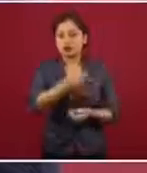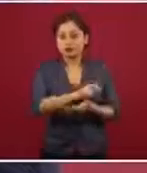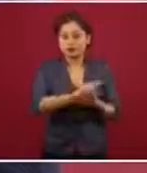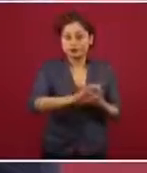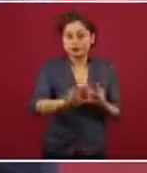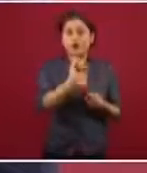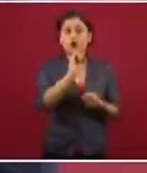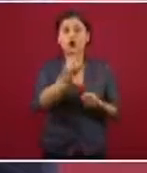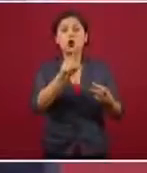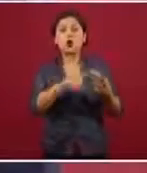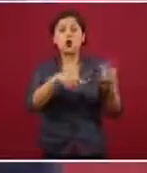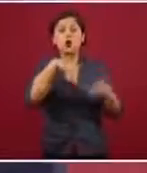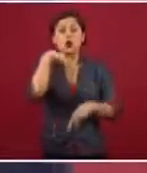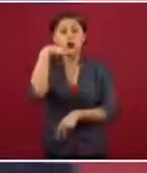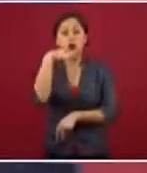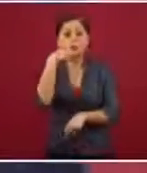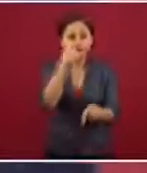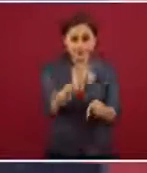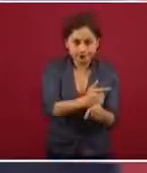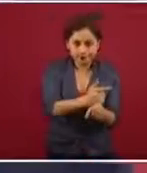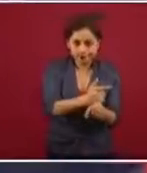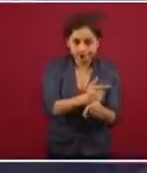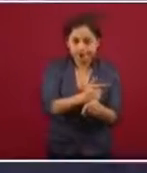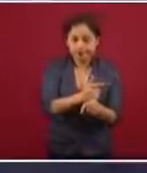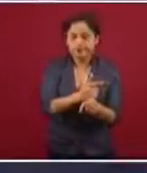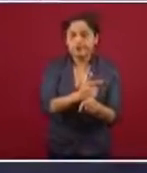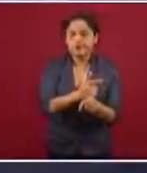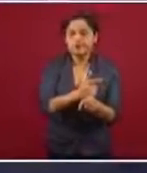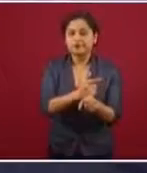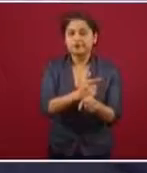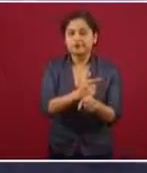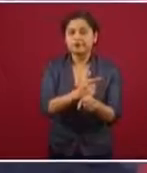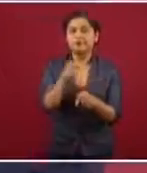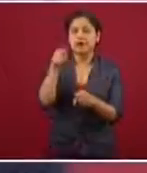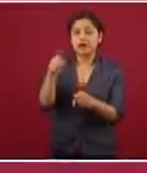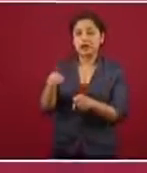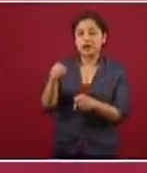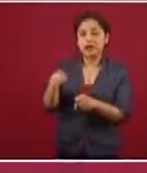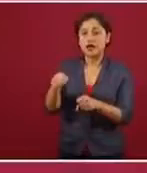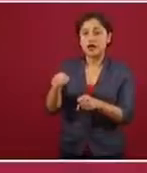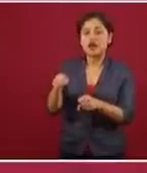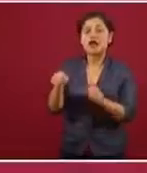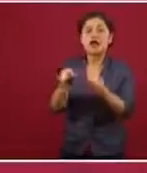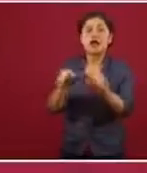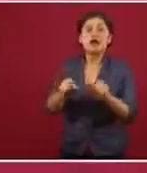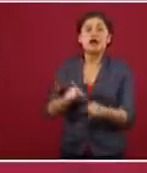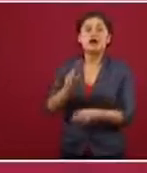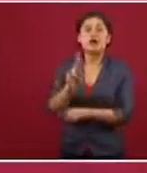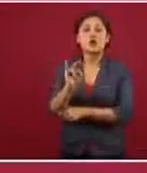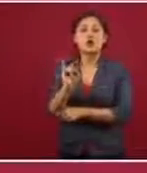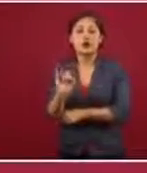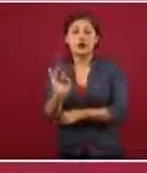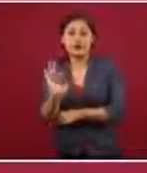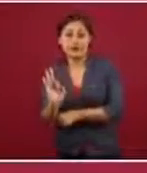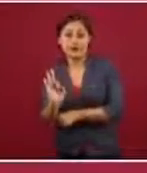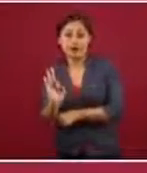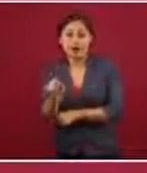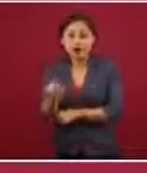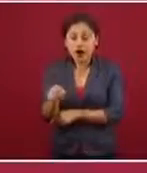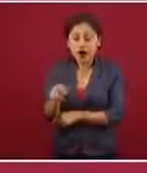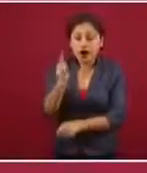corrupción, que esta unidad de inteligencia financiera haya detectado, pues de